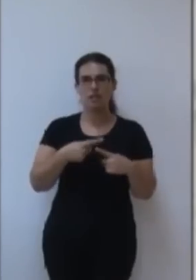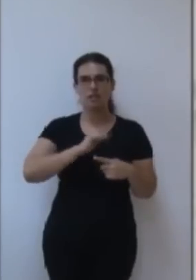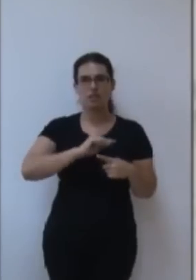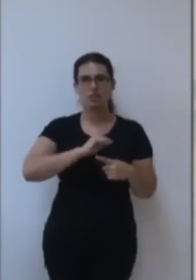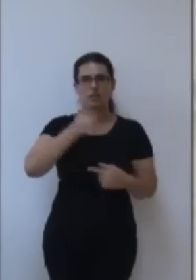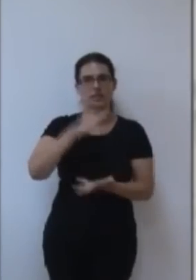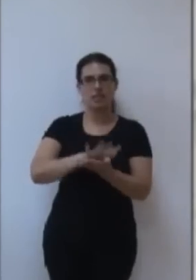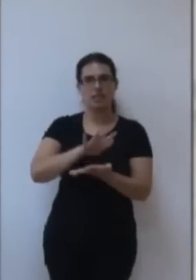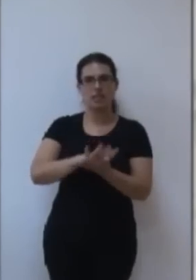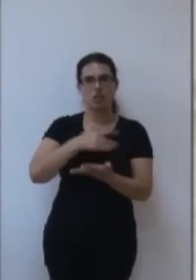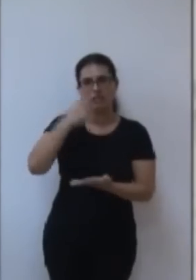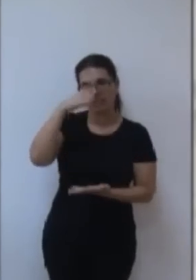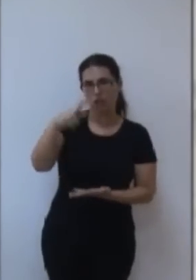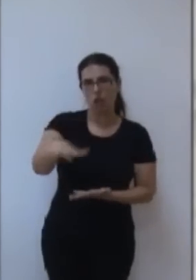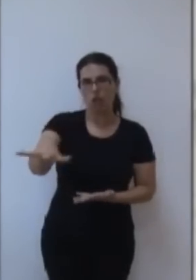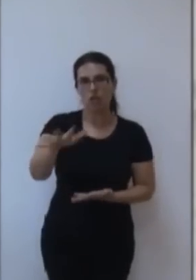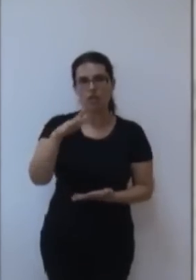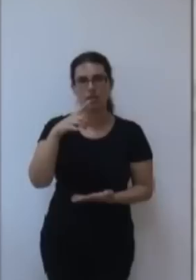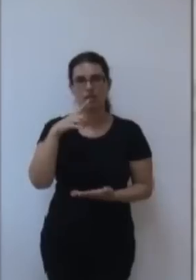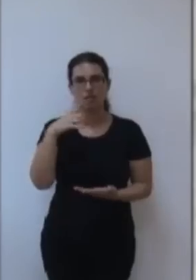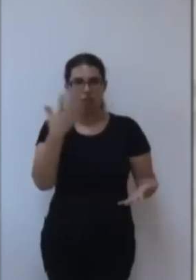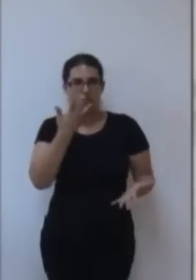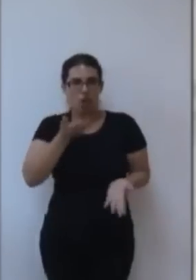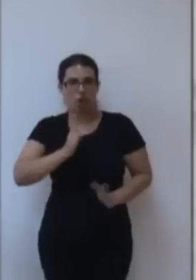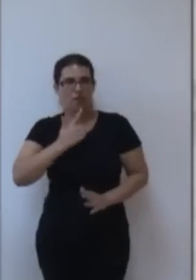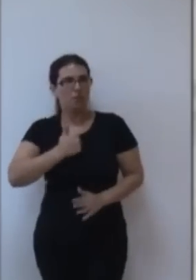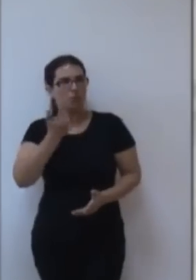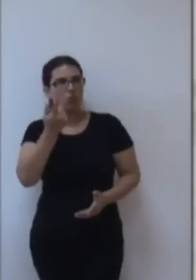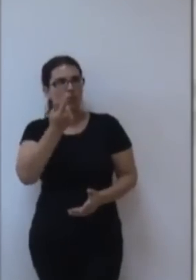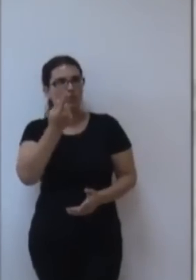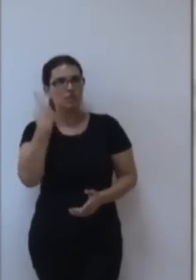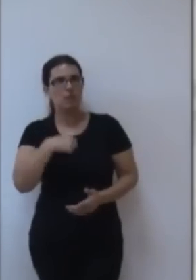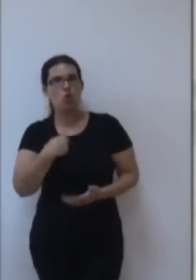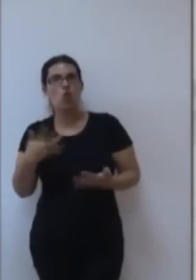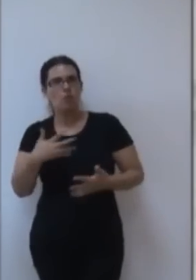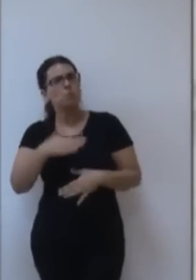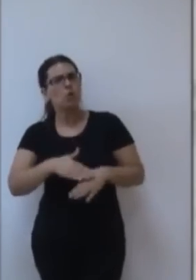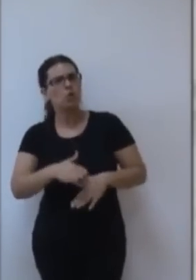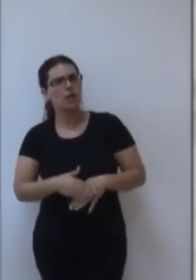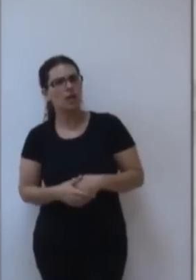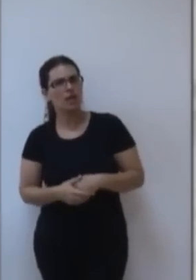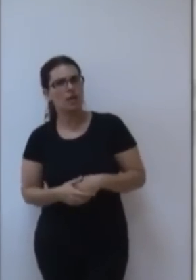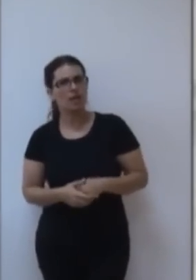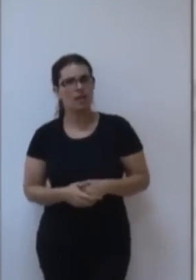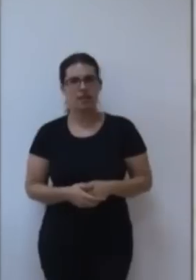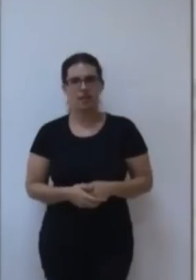si sé dónde estás, pero ¿por qué tienes que saber mi madre dónde estoy las 24 horas del día, ¿no? ¿Por qué tienes que quedar tú tranquila?